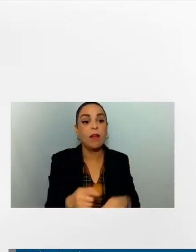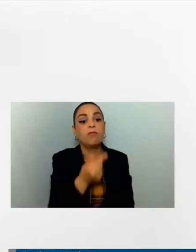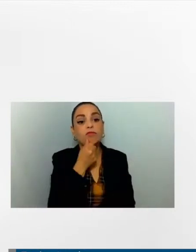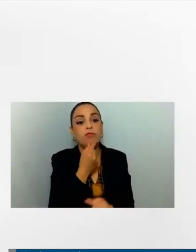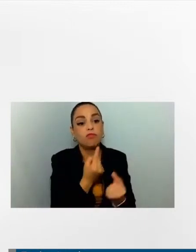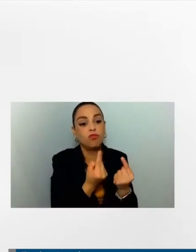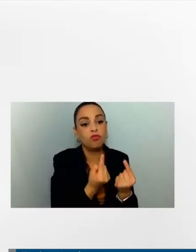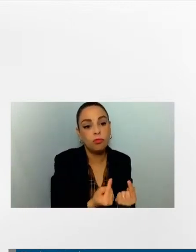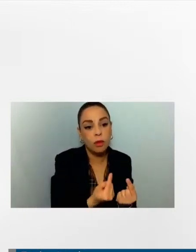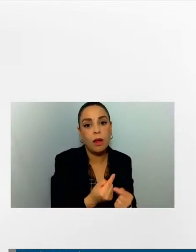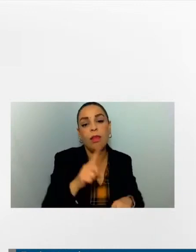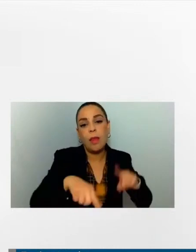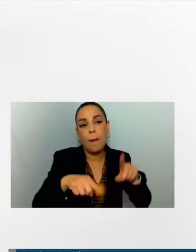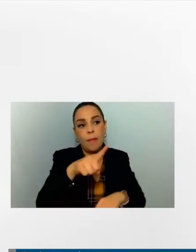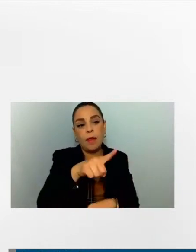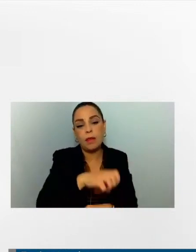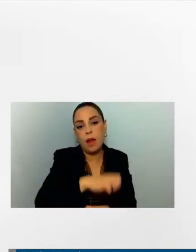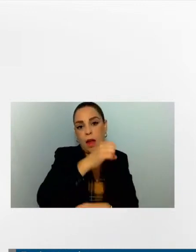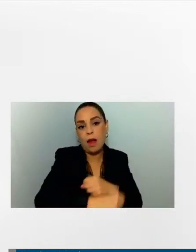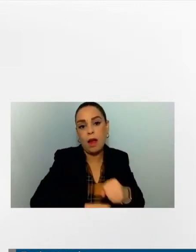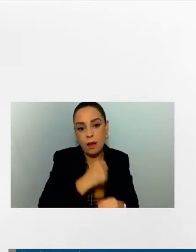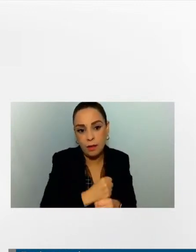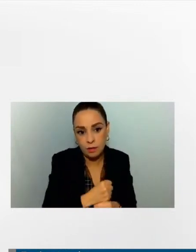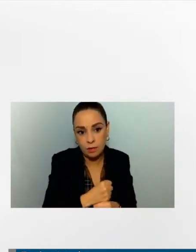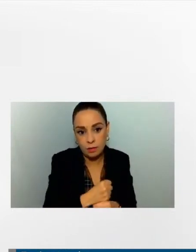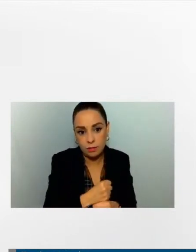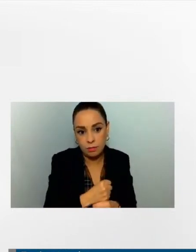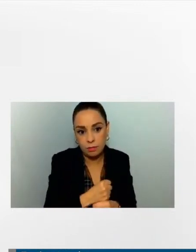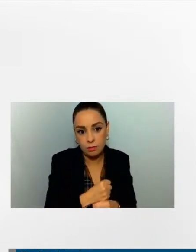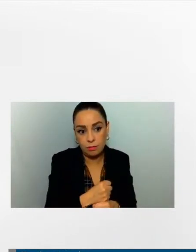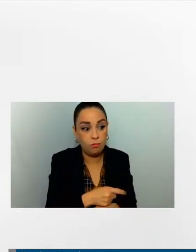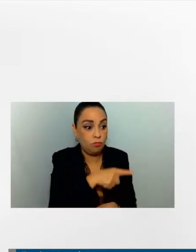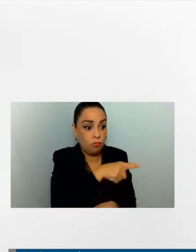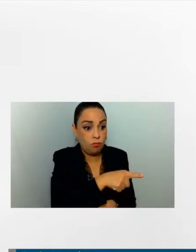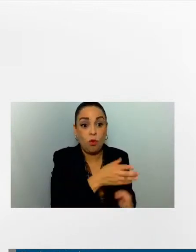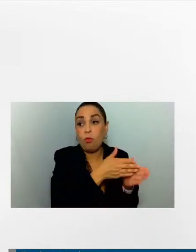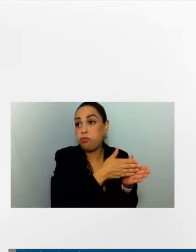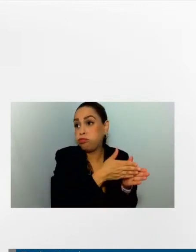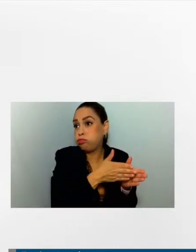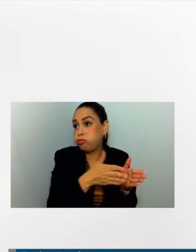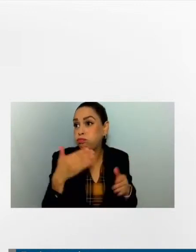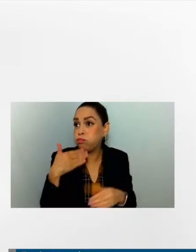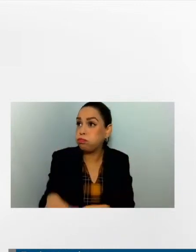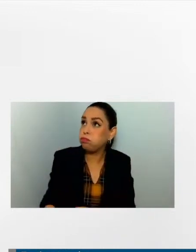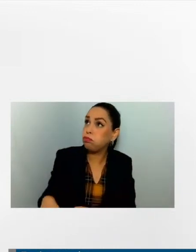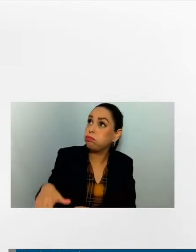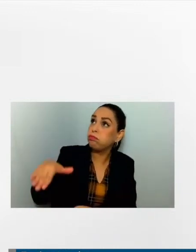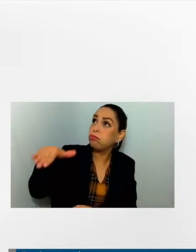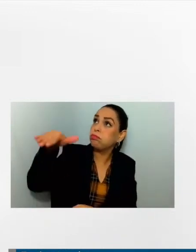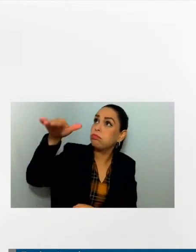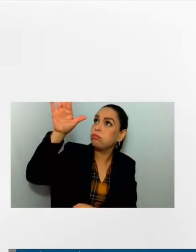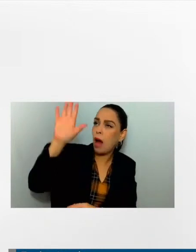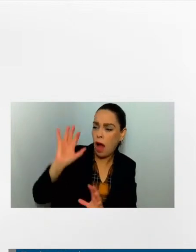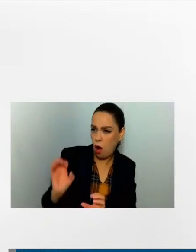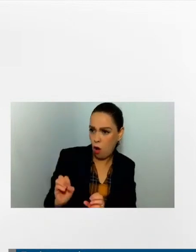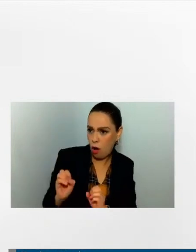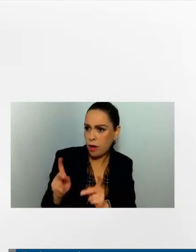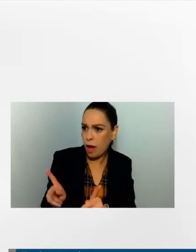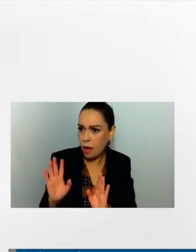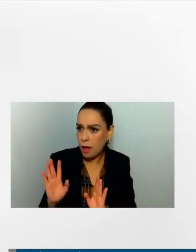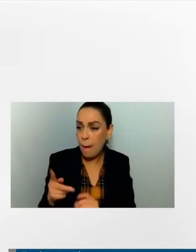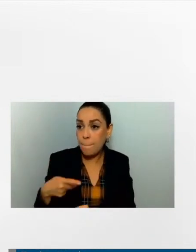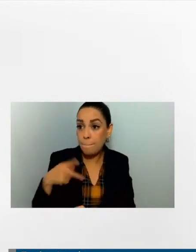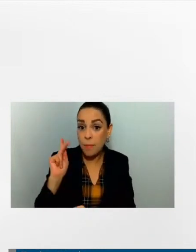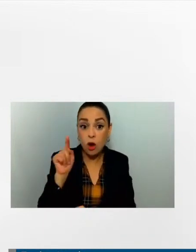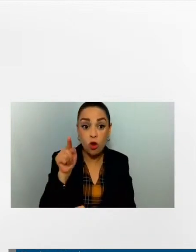pueden mantenerse, versus tuviste toda una vida y la vida da muchas vueltas, pero digamos que tú no tuviste esa